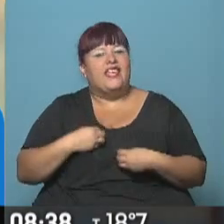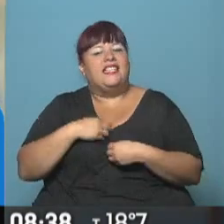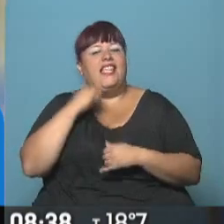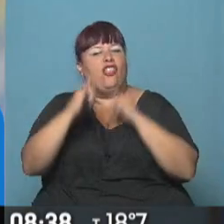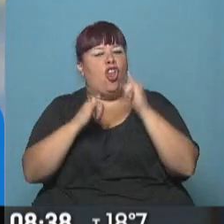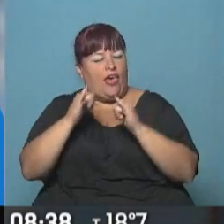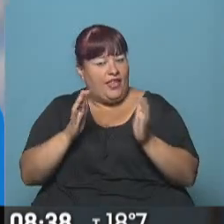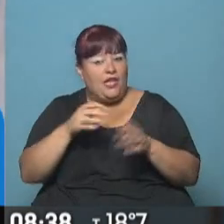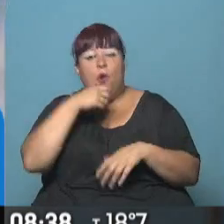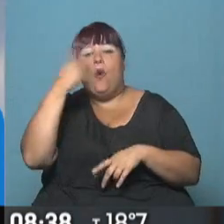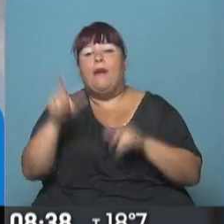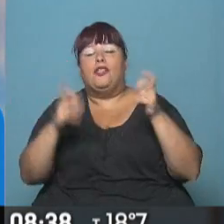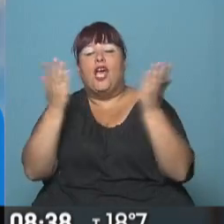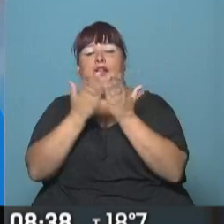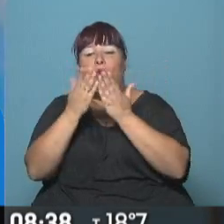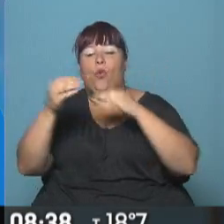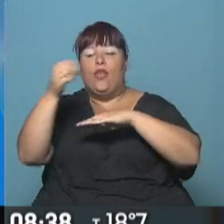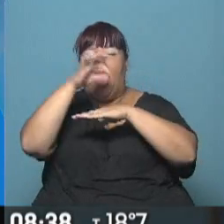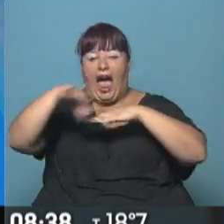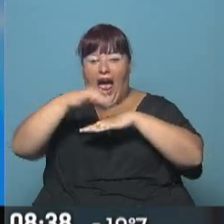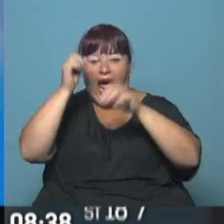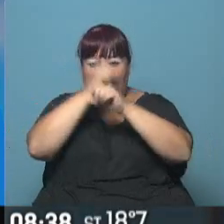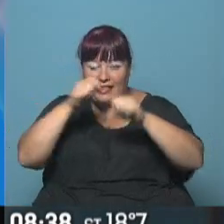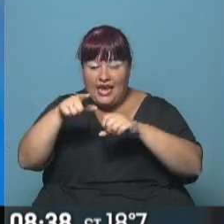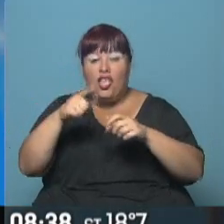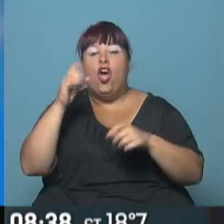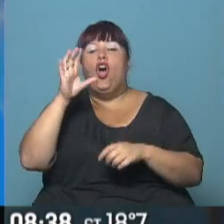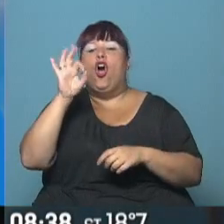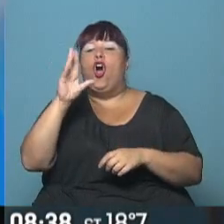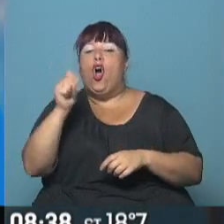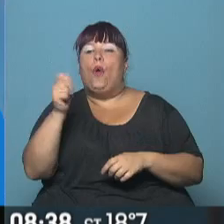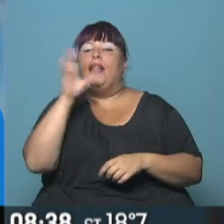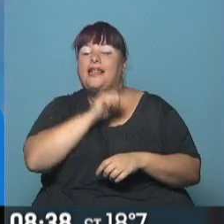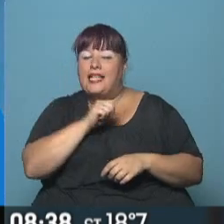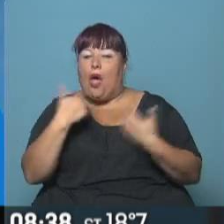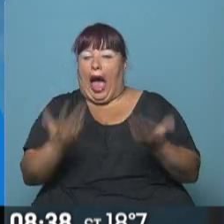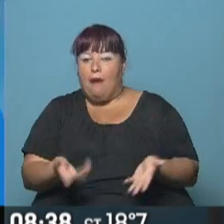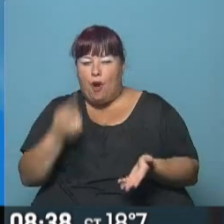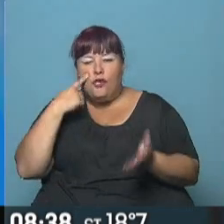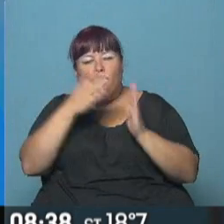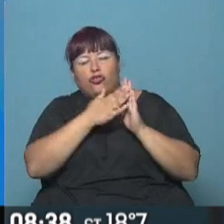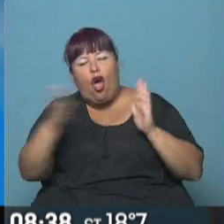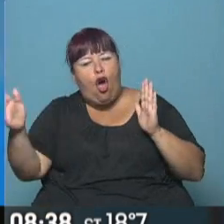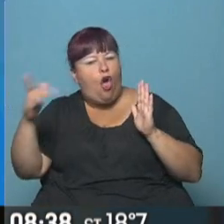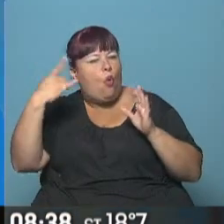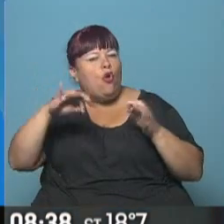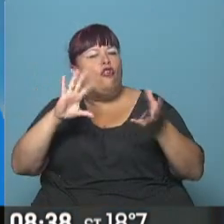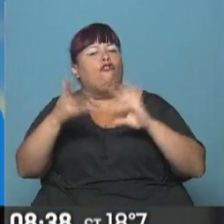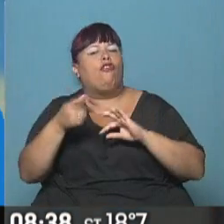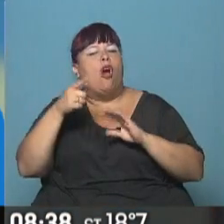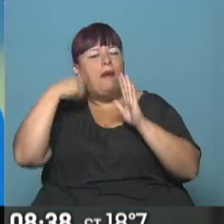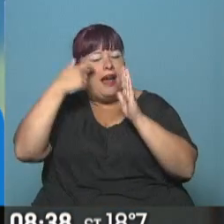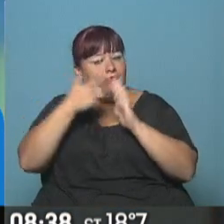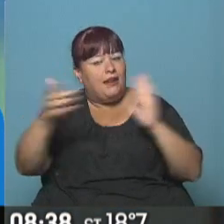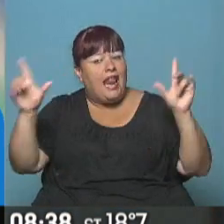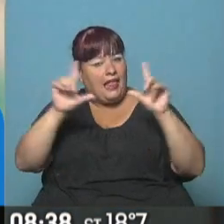está diciendo. Para cualquier estudiante de arquitectura o arquitecto, La Obra Secreta te da una posibilidad de hacer un recorrido único a través de la cámara,